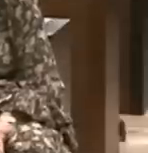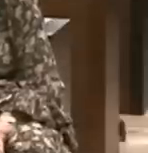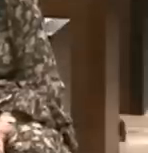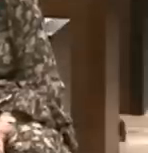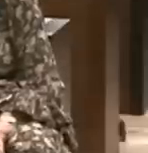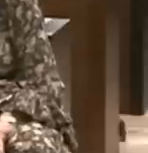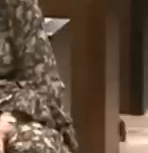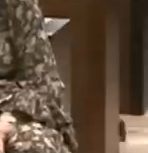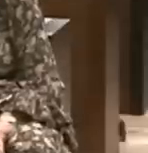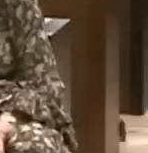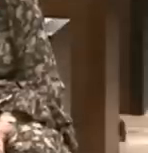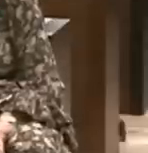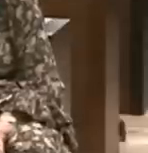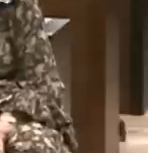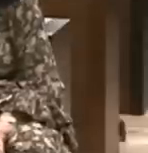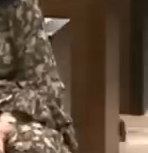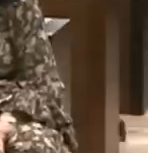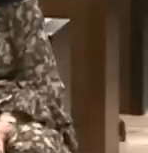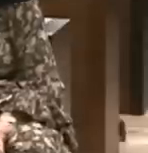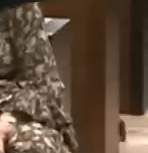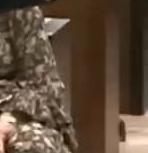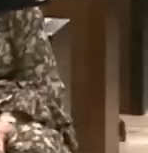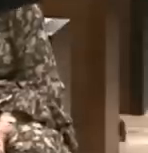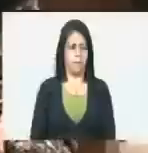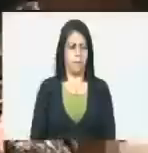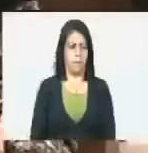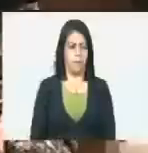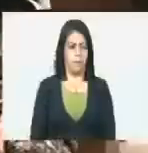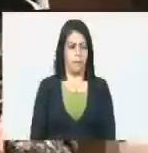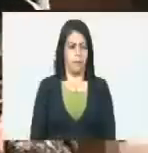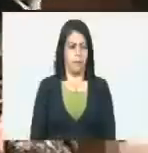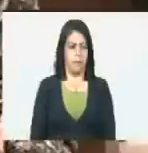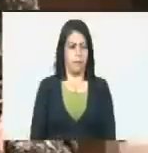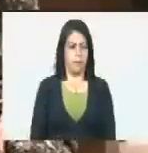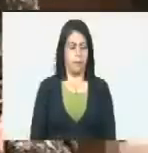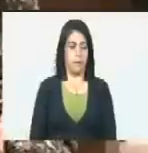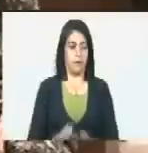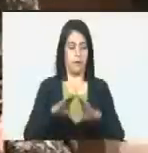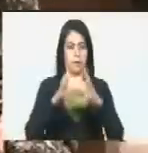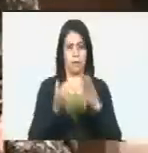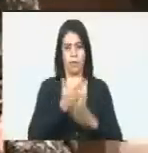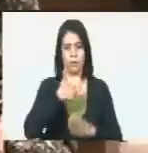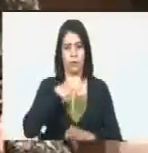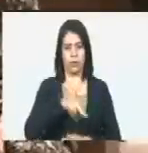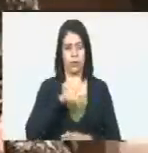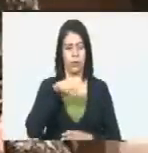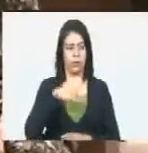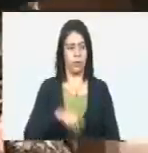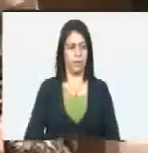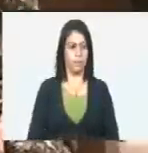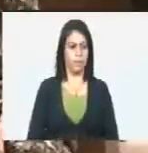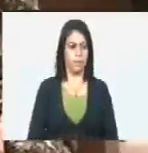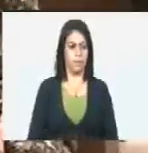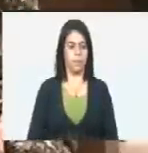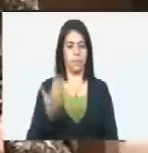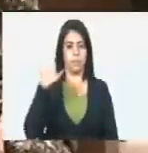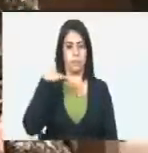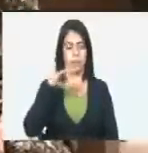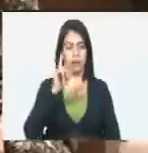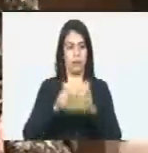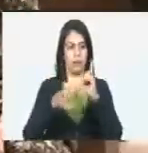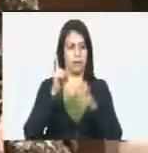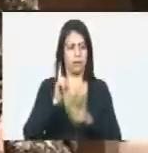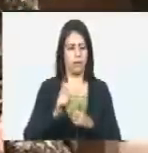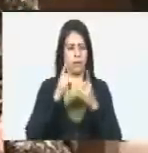a ese proceso. En el mundo nuestro, quizás de algunas